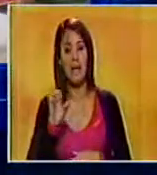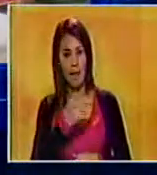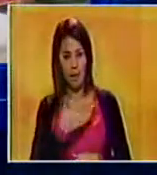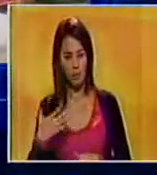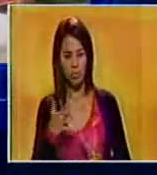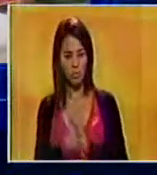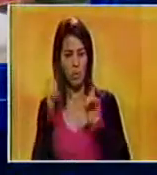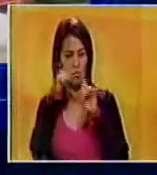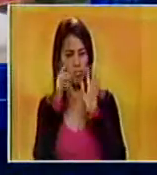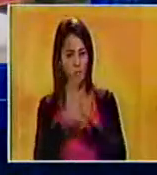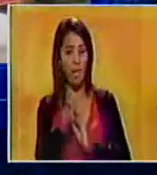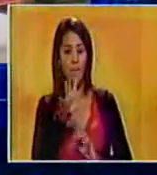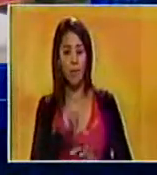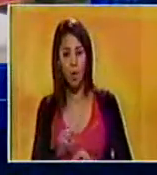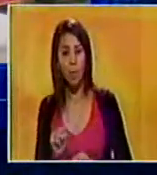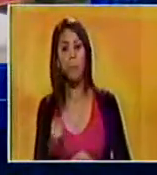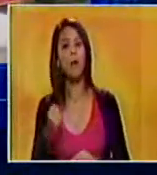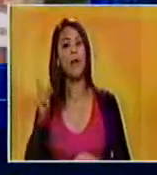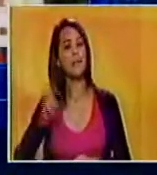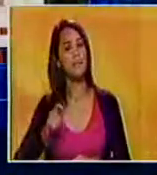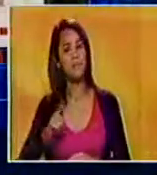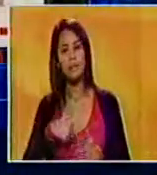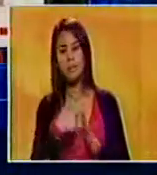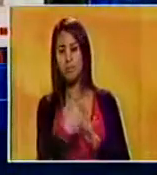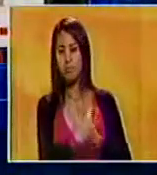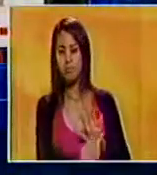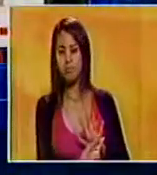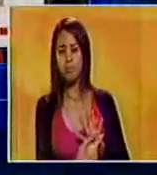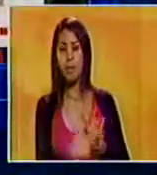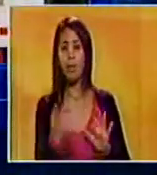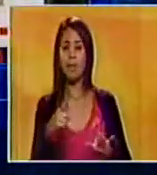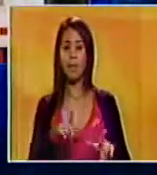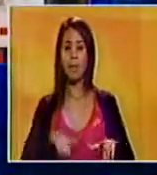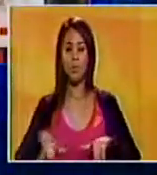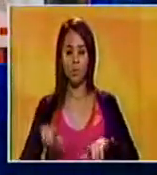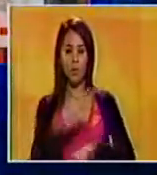objetivo de adquirir los componentes necesarios para el funcionamiento de las salas de diálisis en el país.